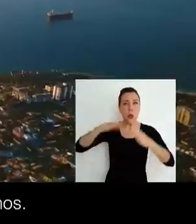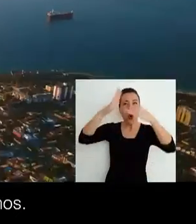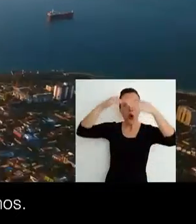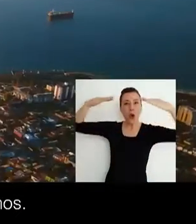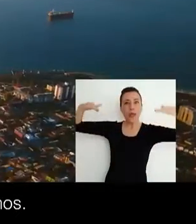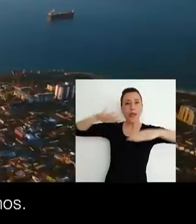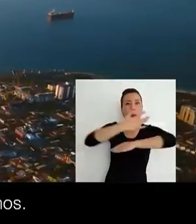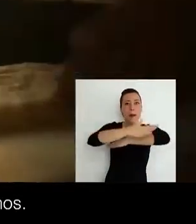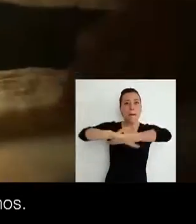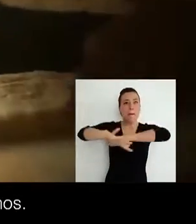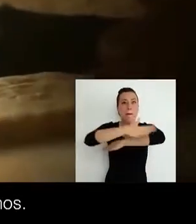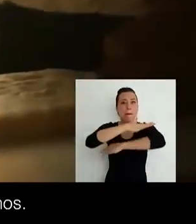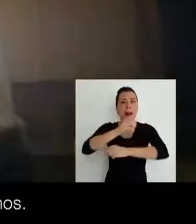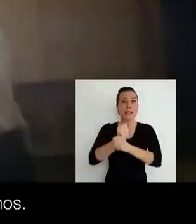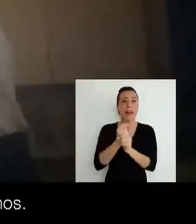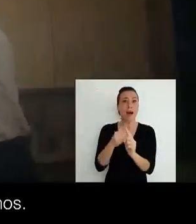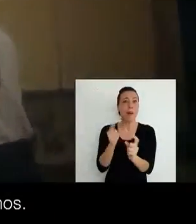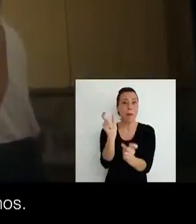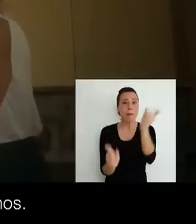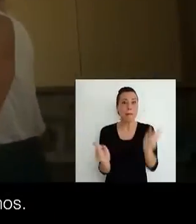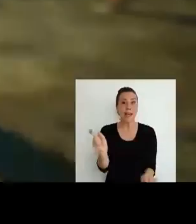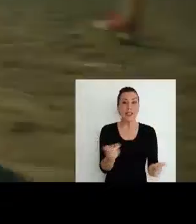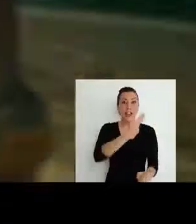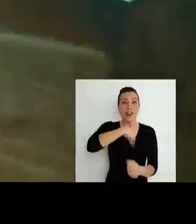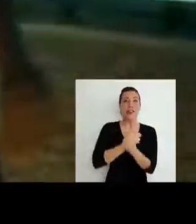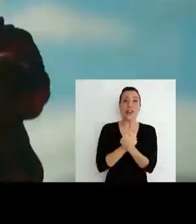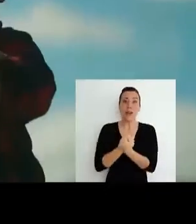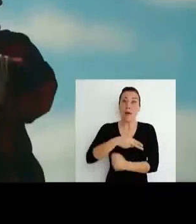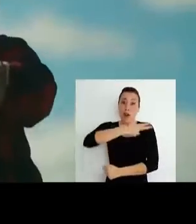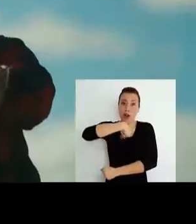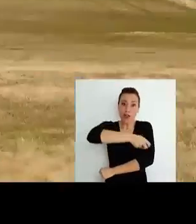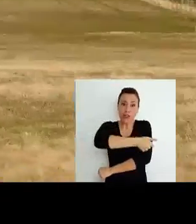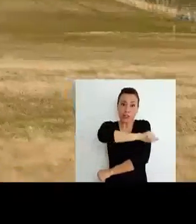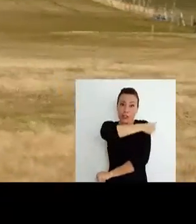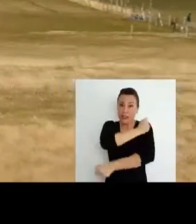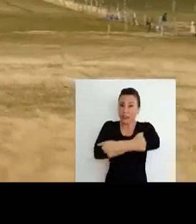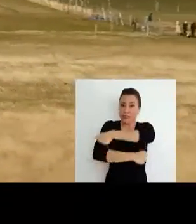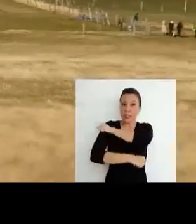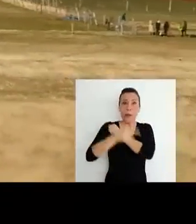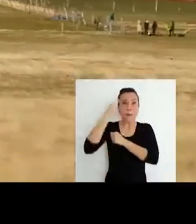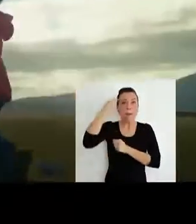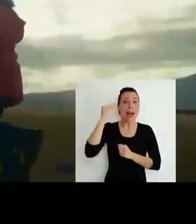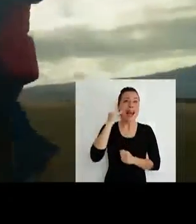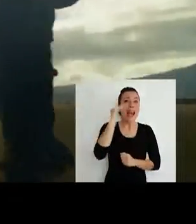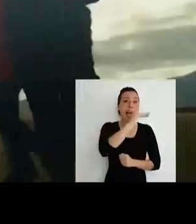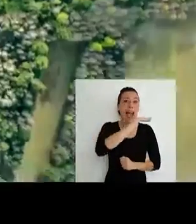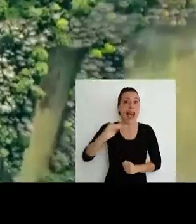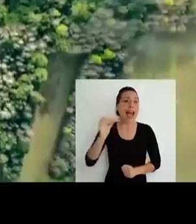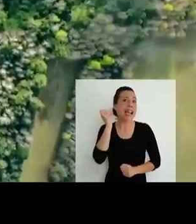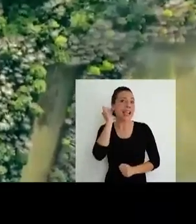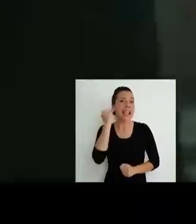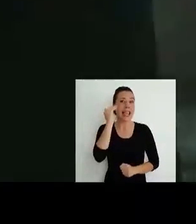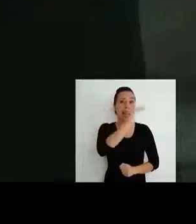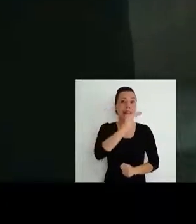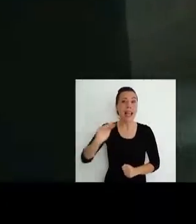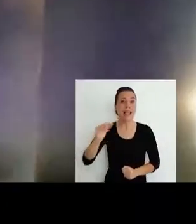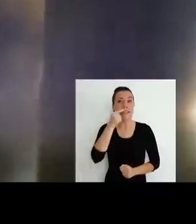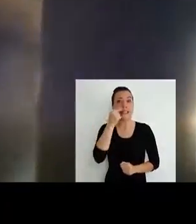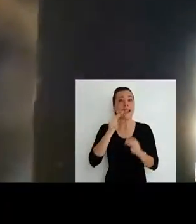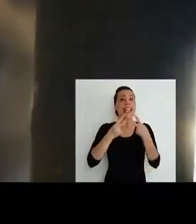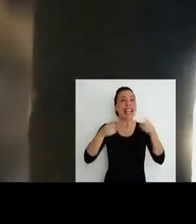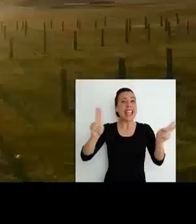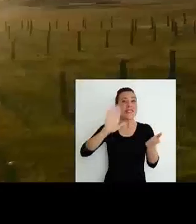cumple es algo que alienta y empujó y enzo dio el toque yen está y espuma leen catucci con ney con el banco